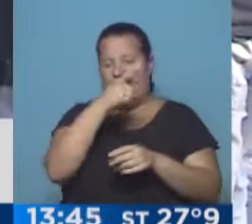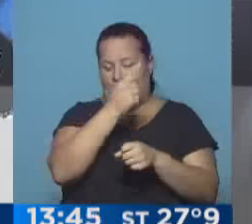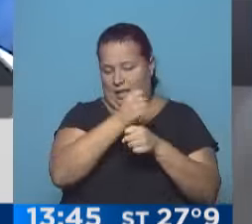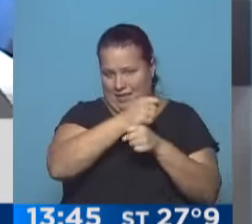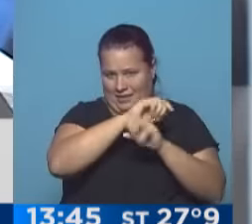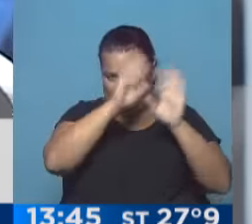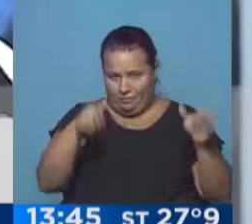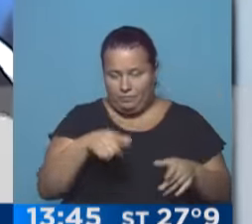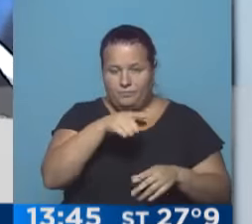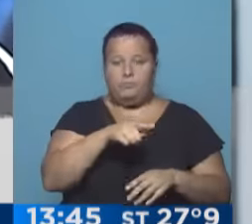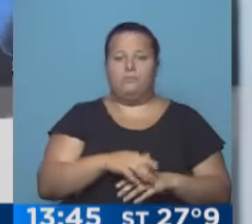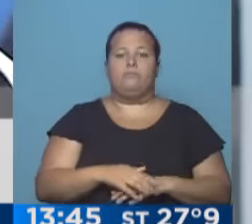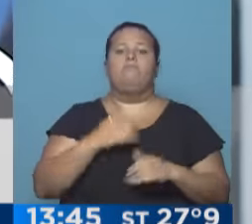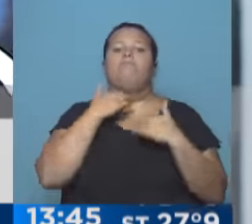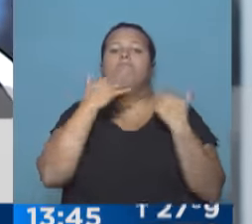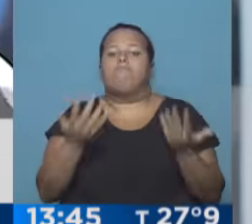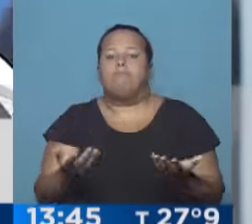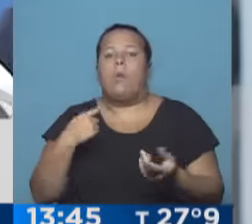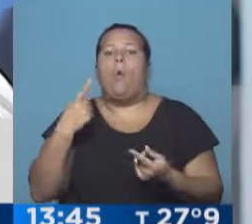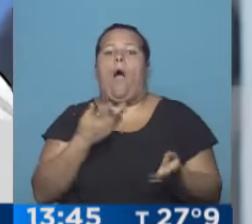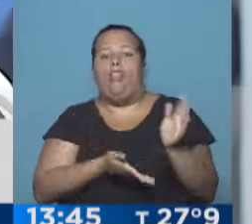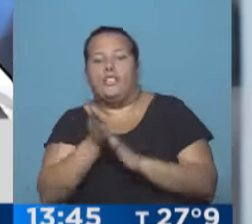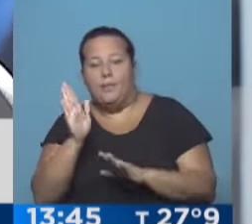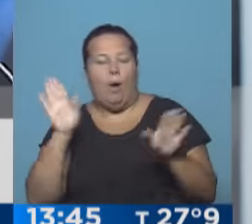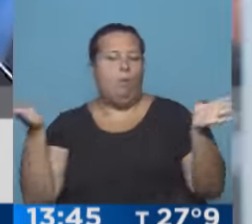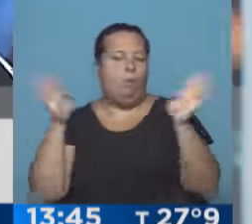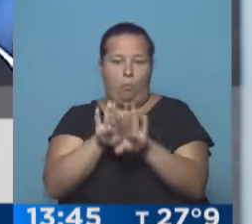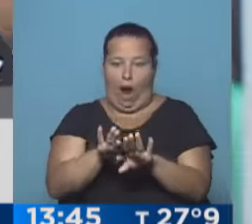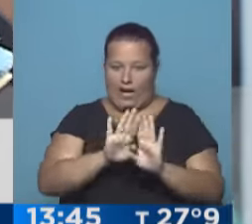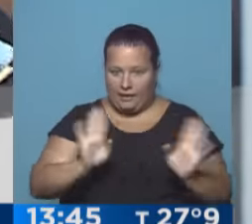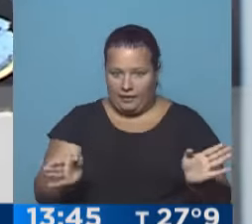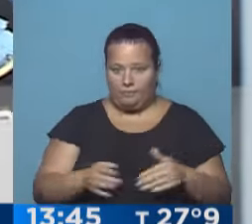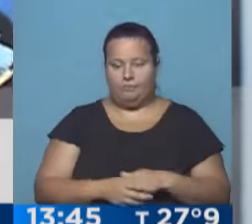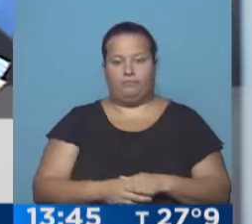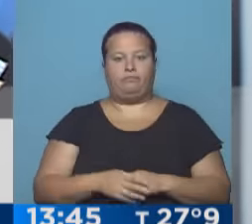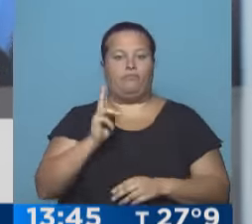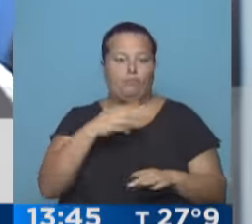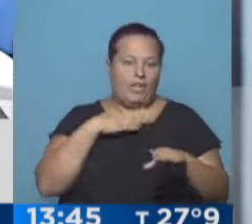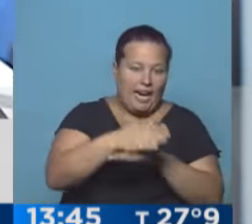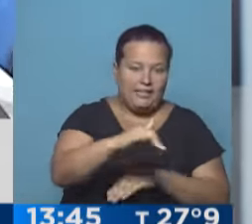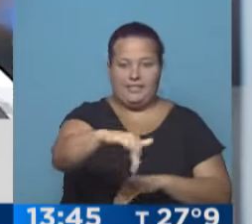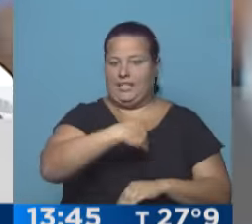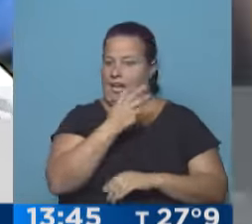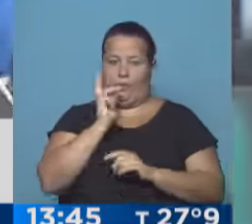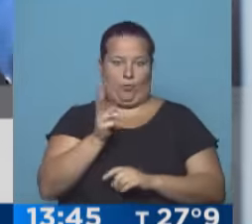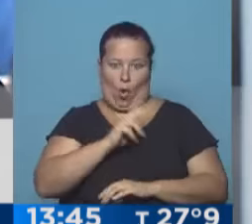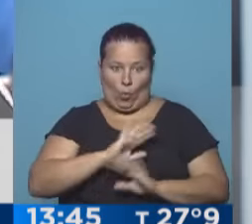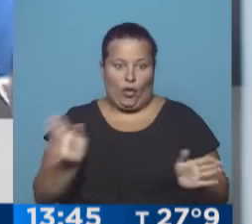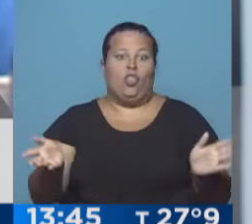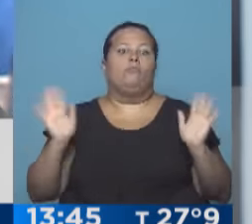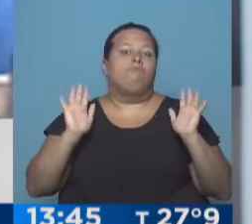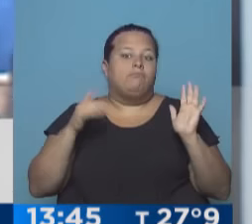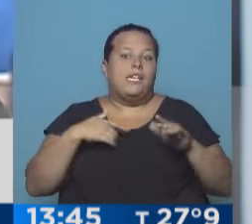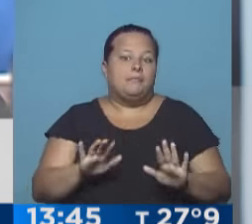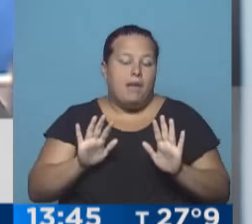instalaciones, no sabemos bien cuándo puede salir, están las puertas cerradas, no dejan entrar ni salir a nadie, así que bueno,